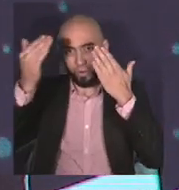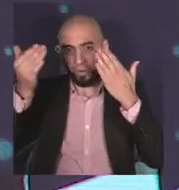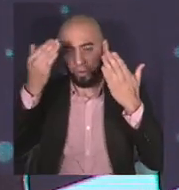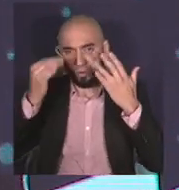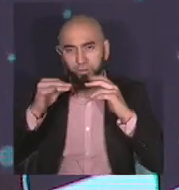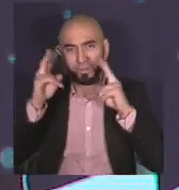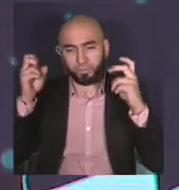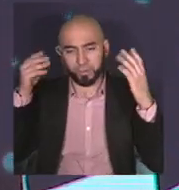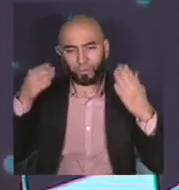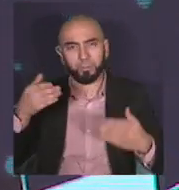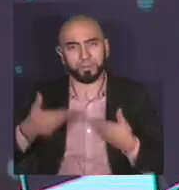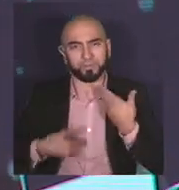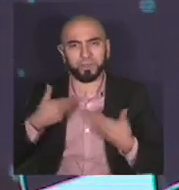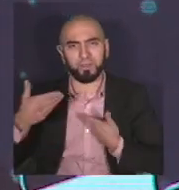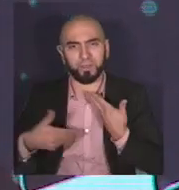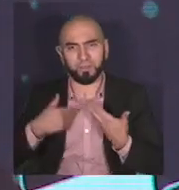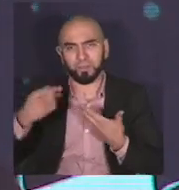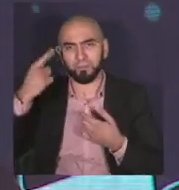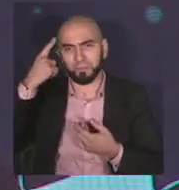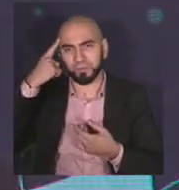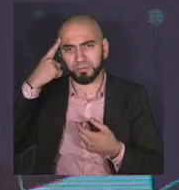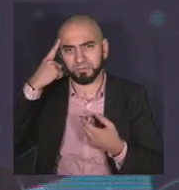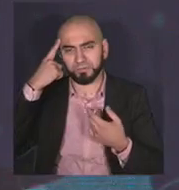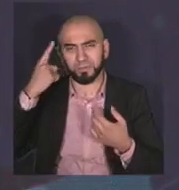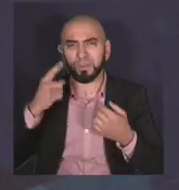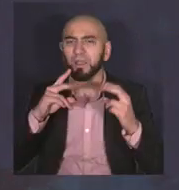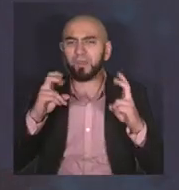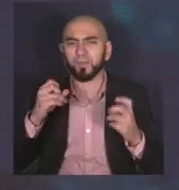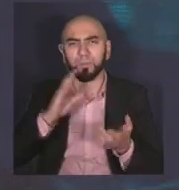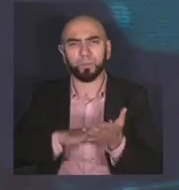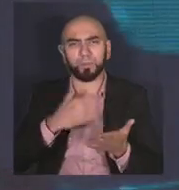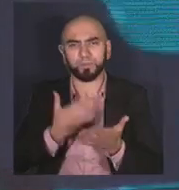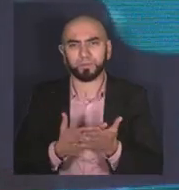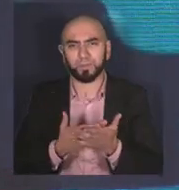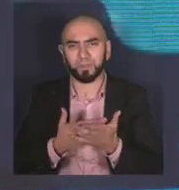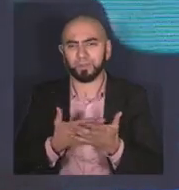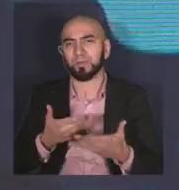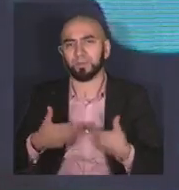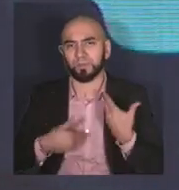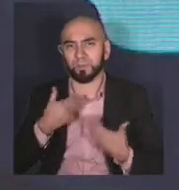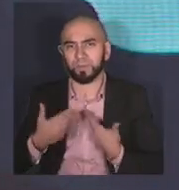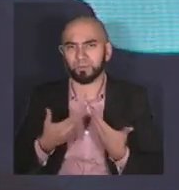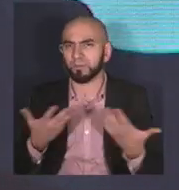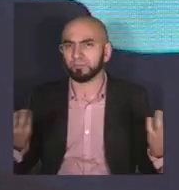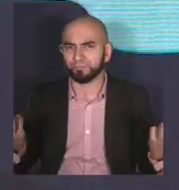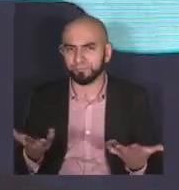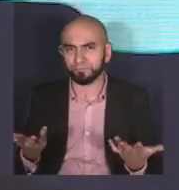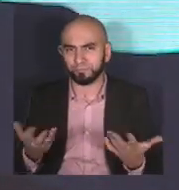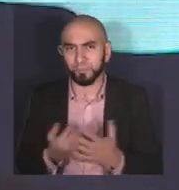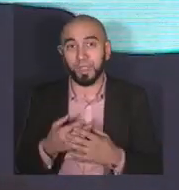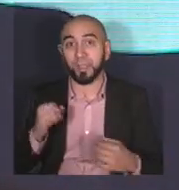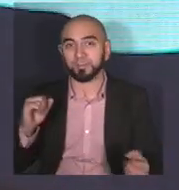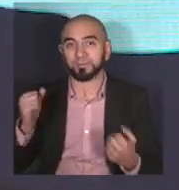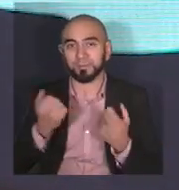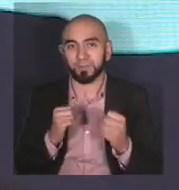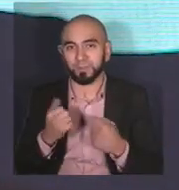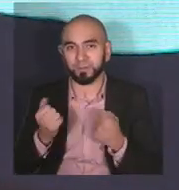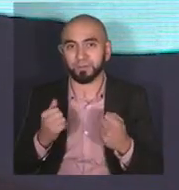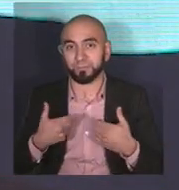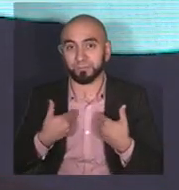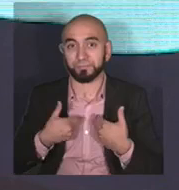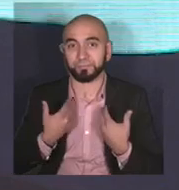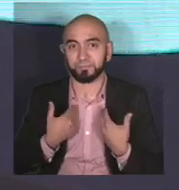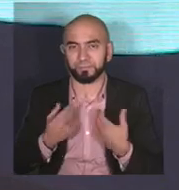de personalidad miran el rango de todos los días del comportamiento neurótico, que es caracterizado por ansiedad y sentimientos